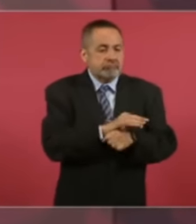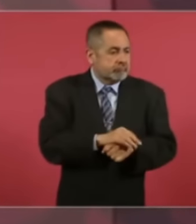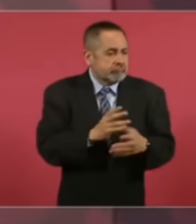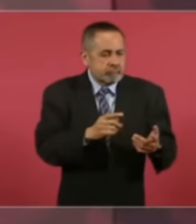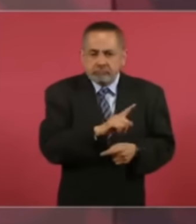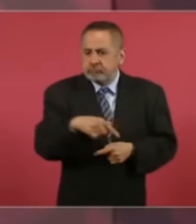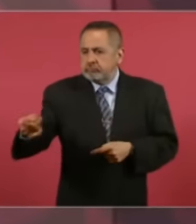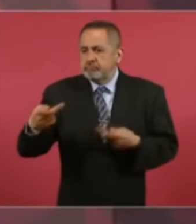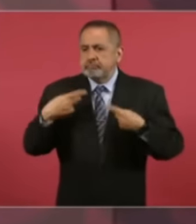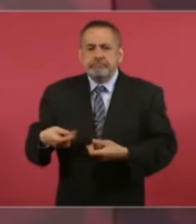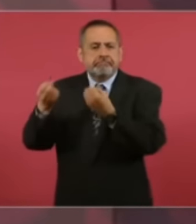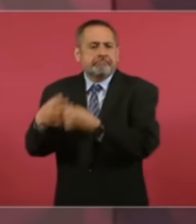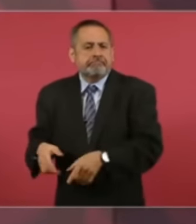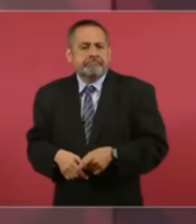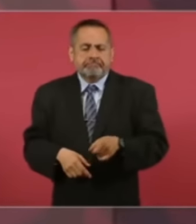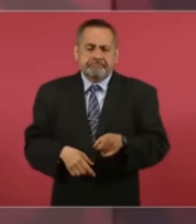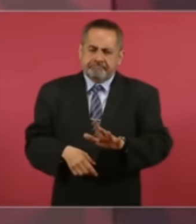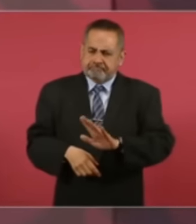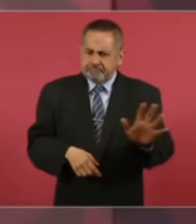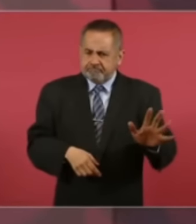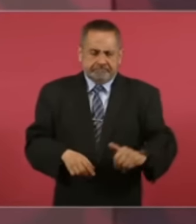afectar el interés público.